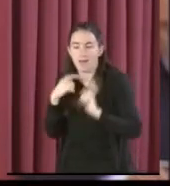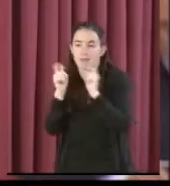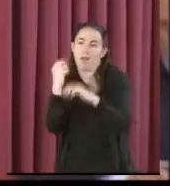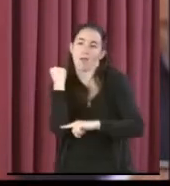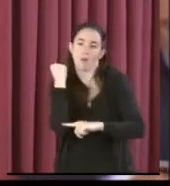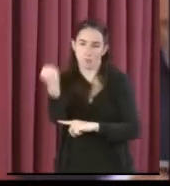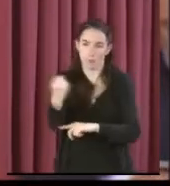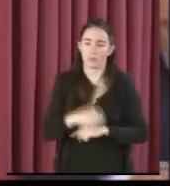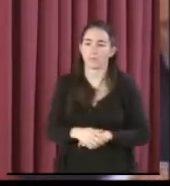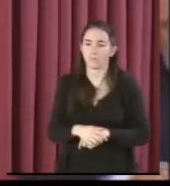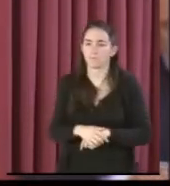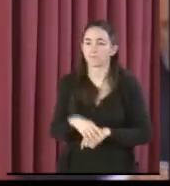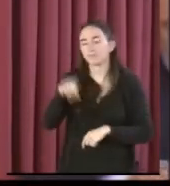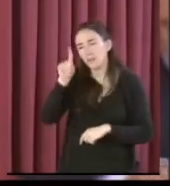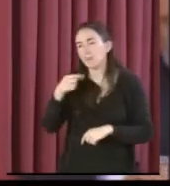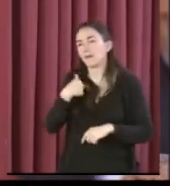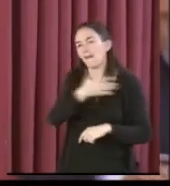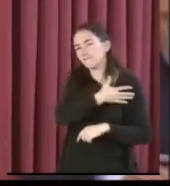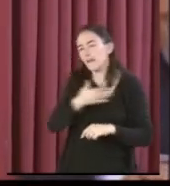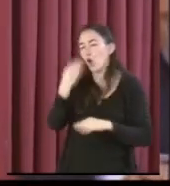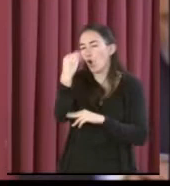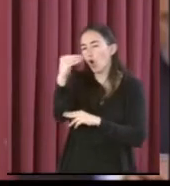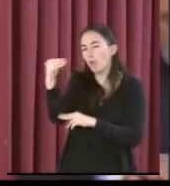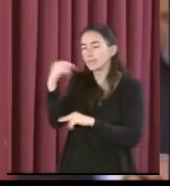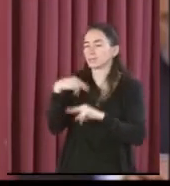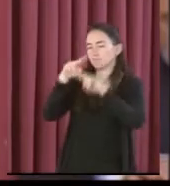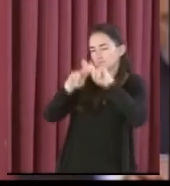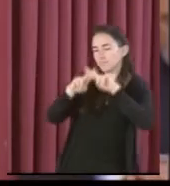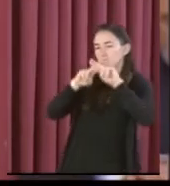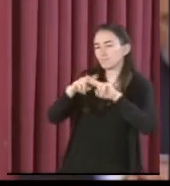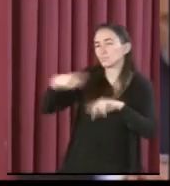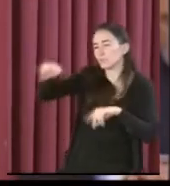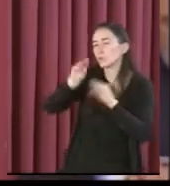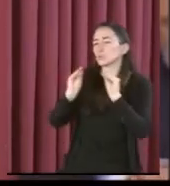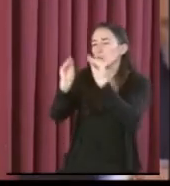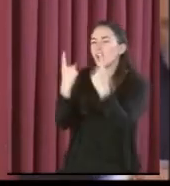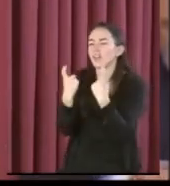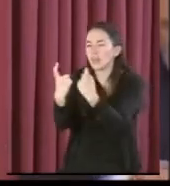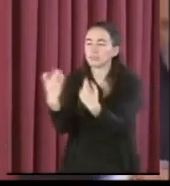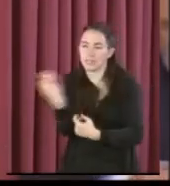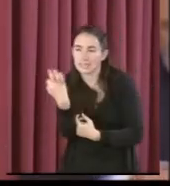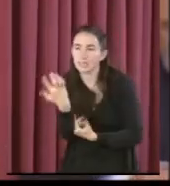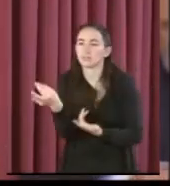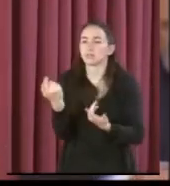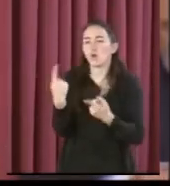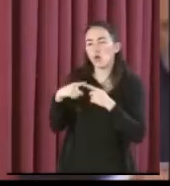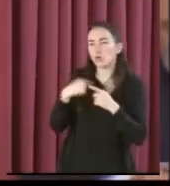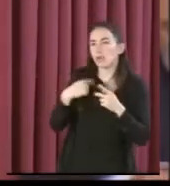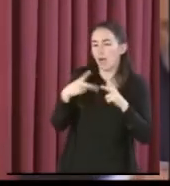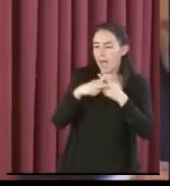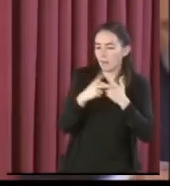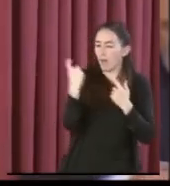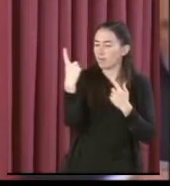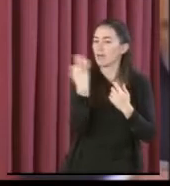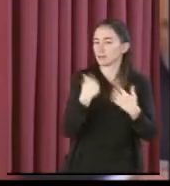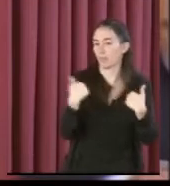a profundizar en el estudio de las necesidades de los jóvenes y la identificación de los instrumentos más adecuados para responder a las